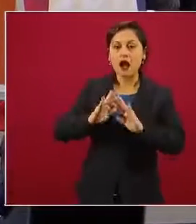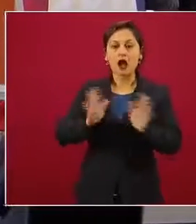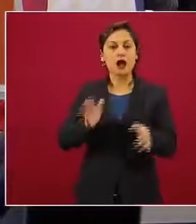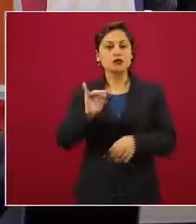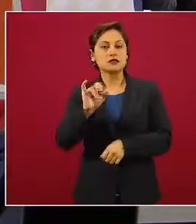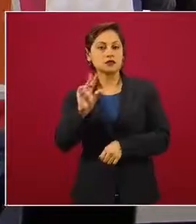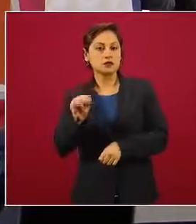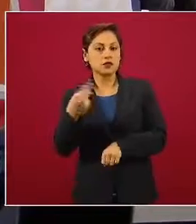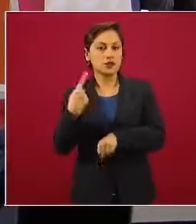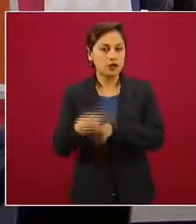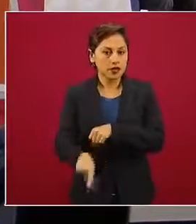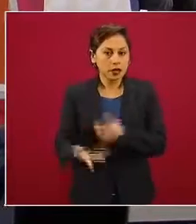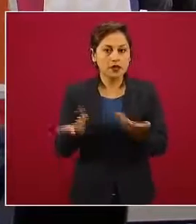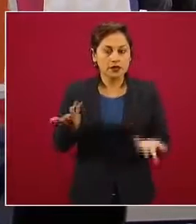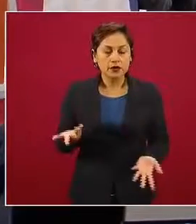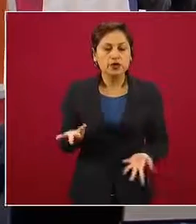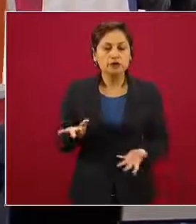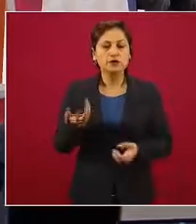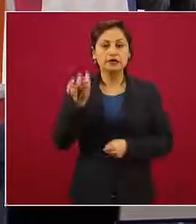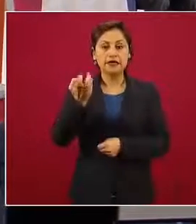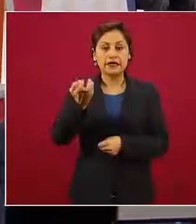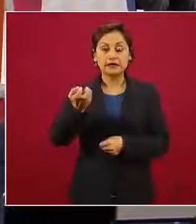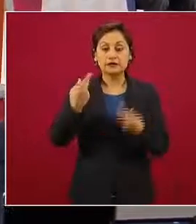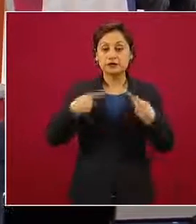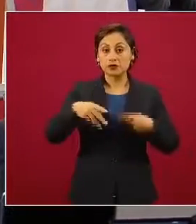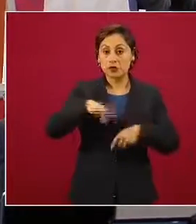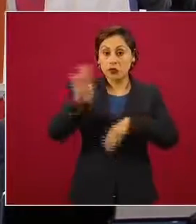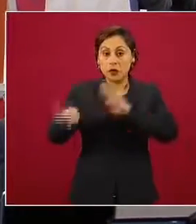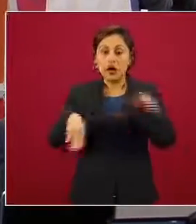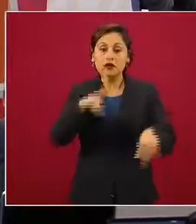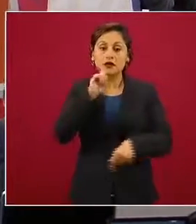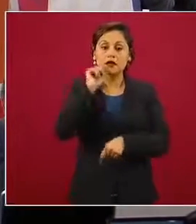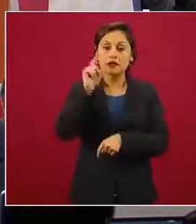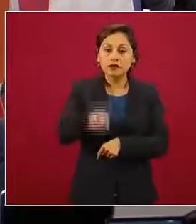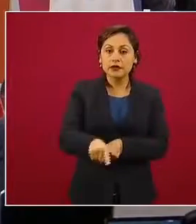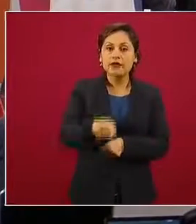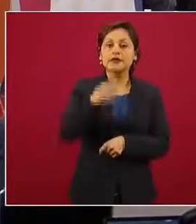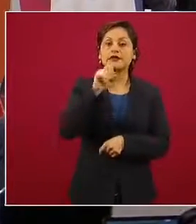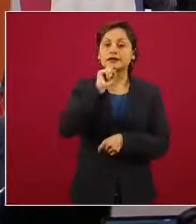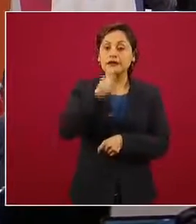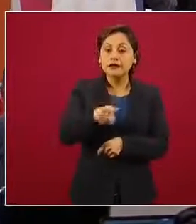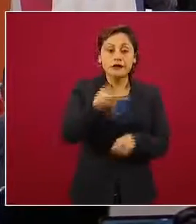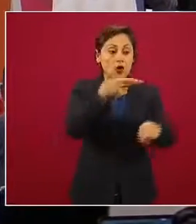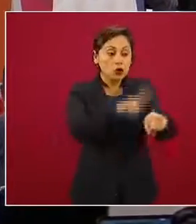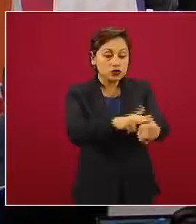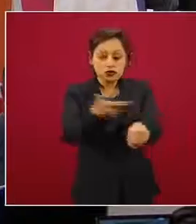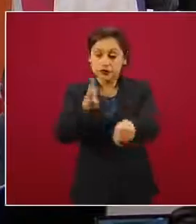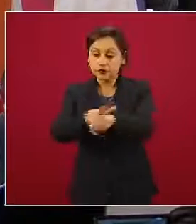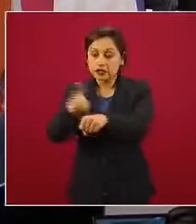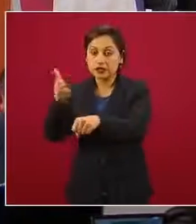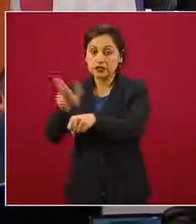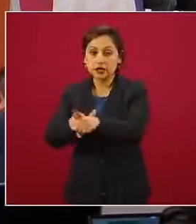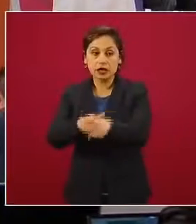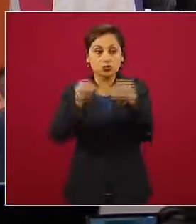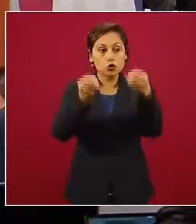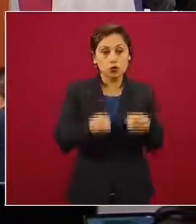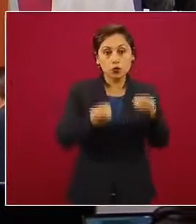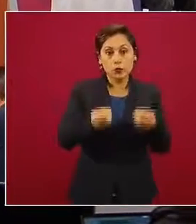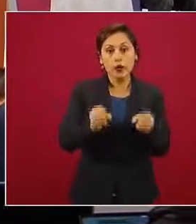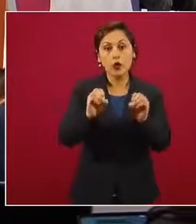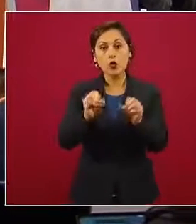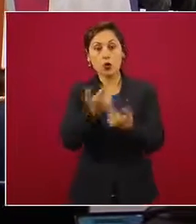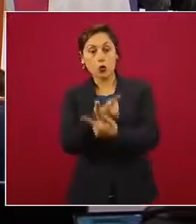presentan diariamente, la proporción o porcentaje de espacios en los hospitales que están ocupados